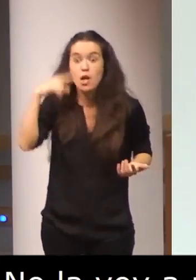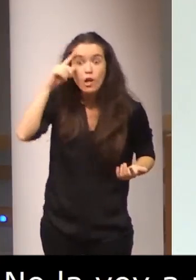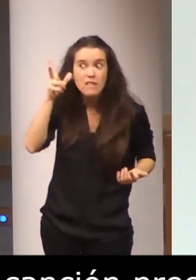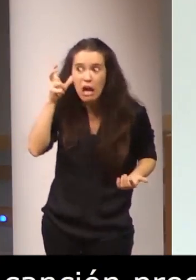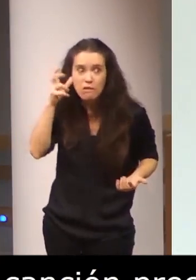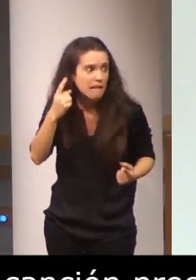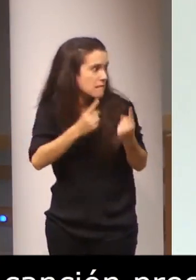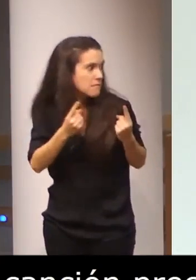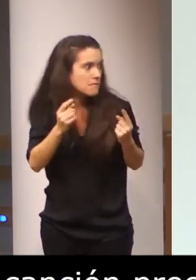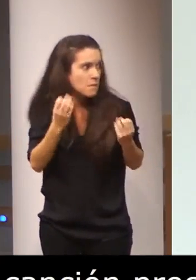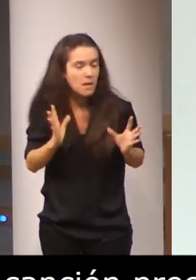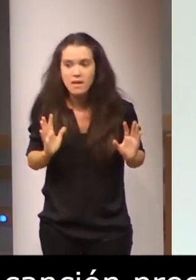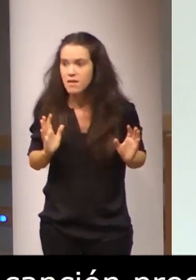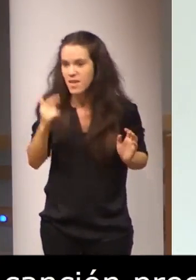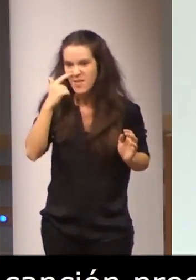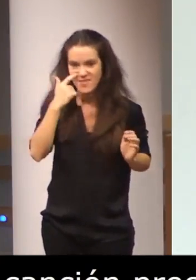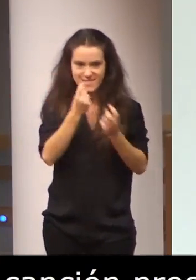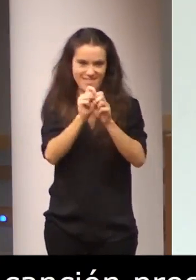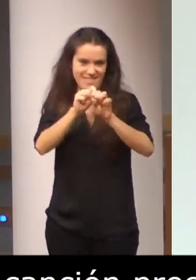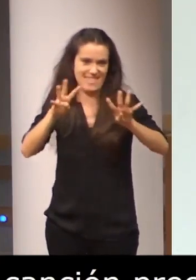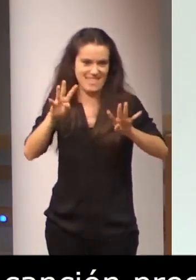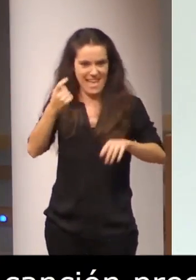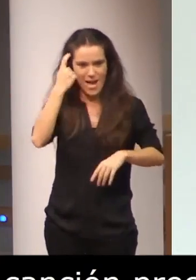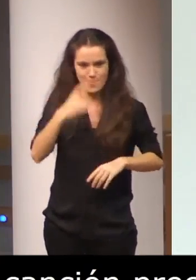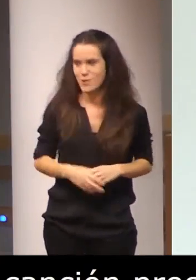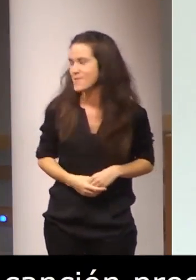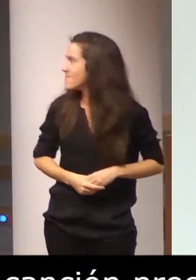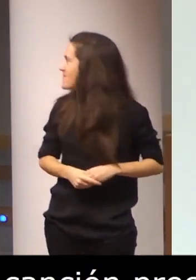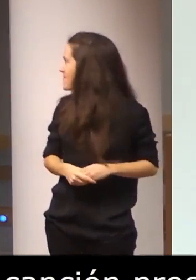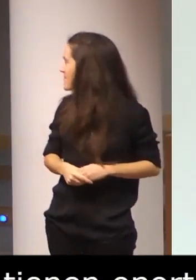los que... Estos son los chicos.